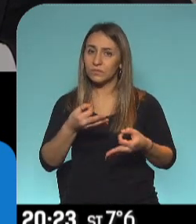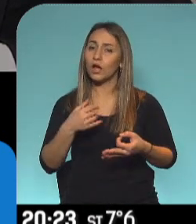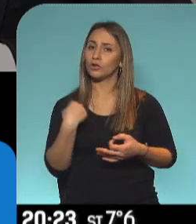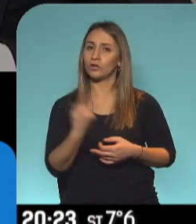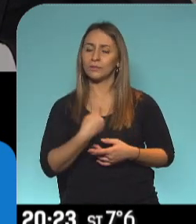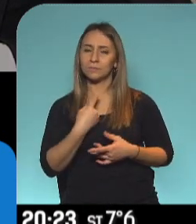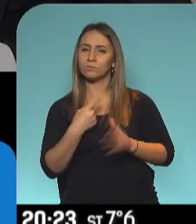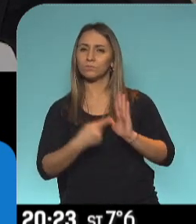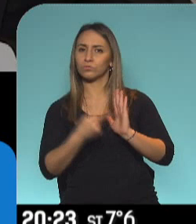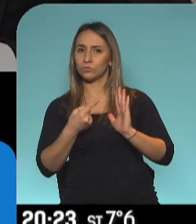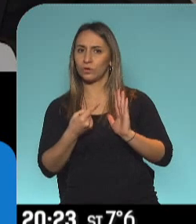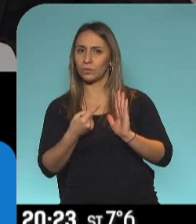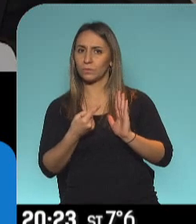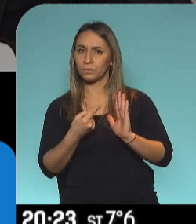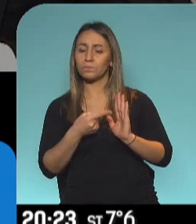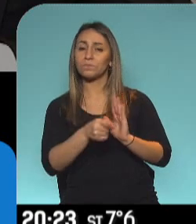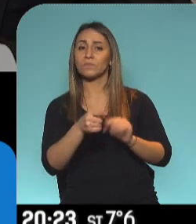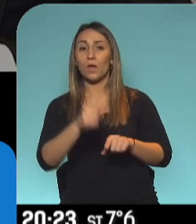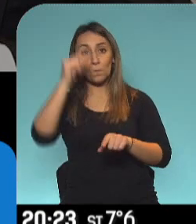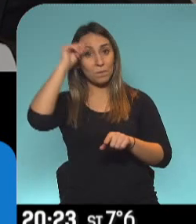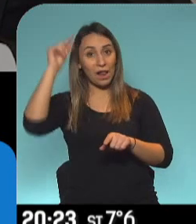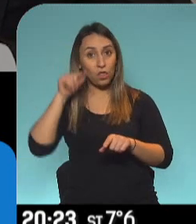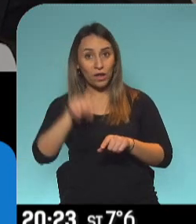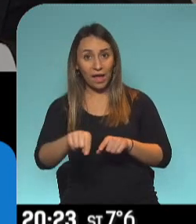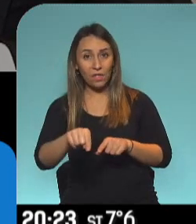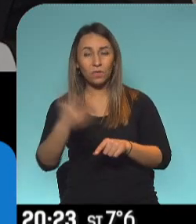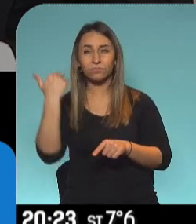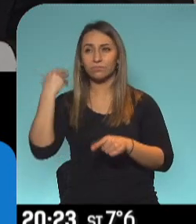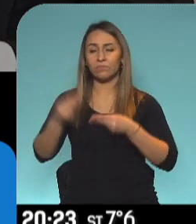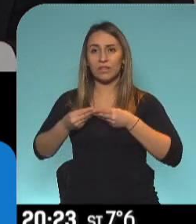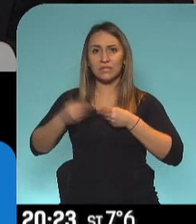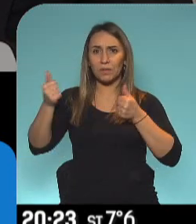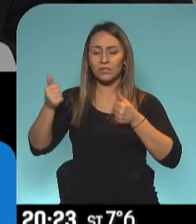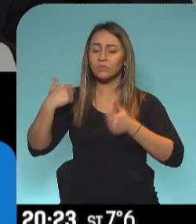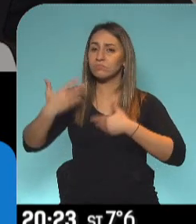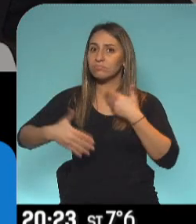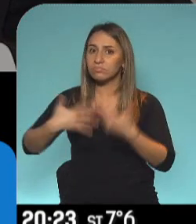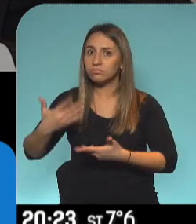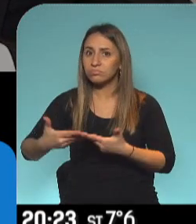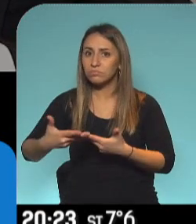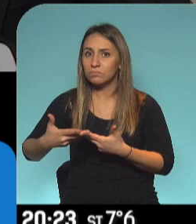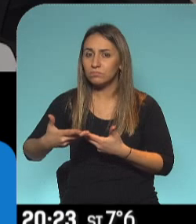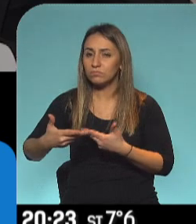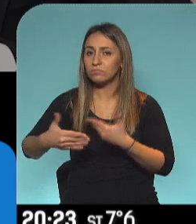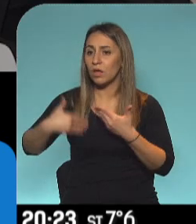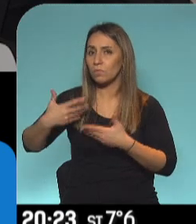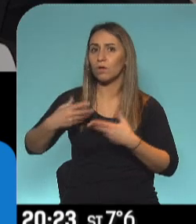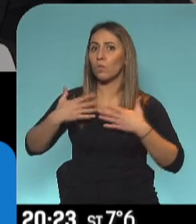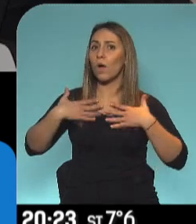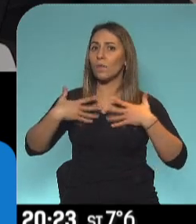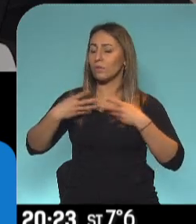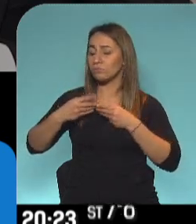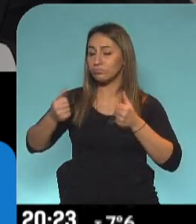cuenta que Santiago Maldonado desapareció y después apareció su